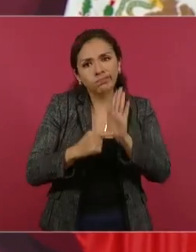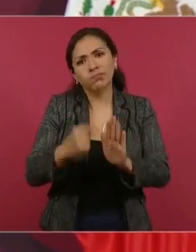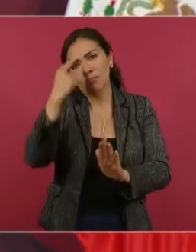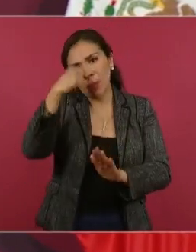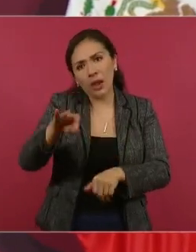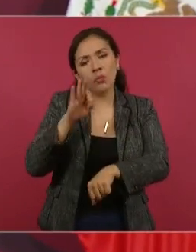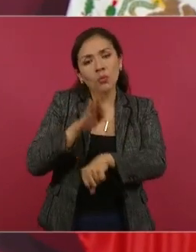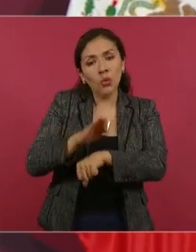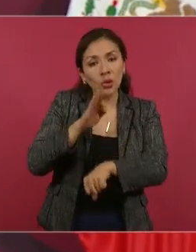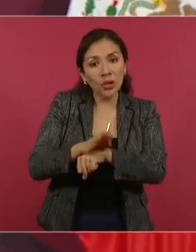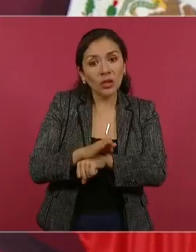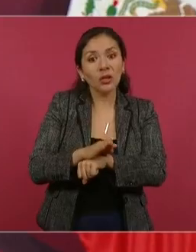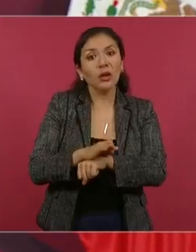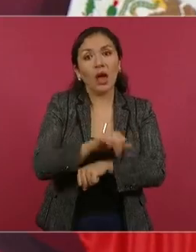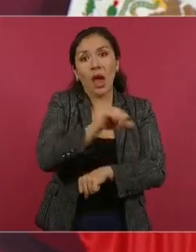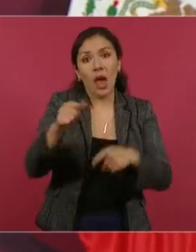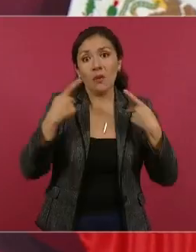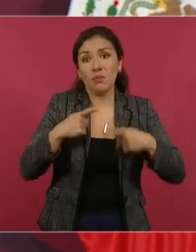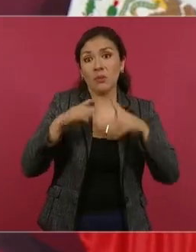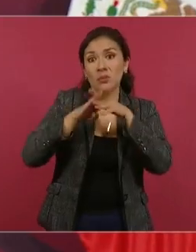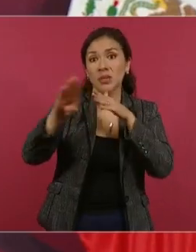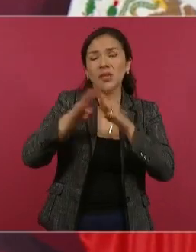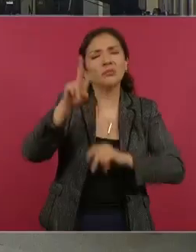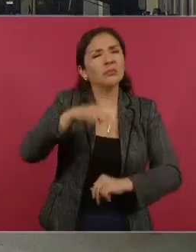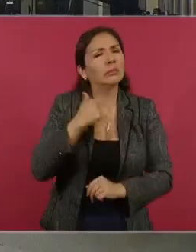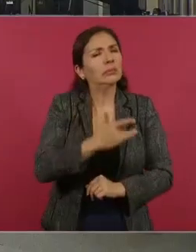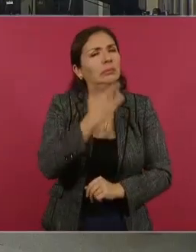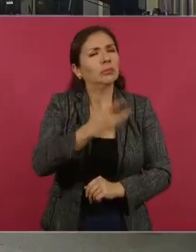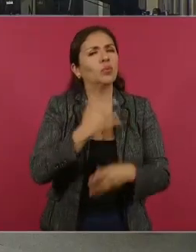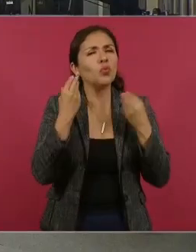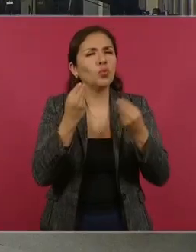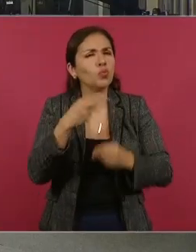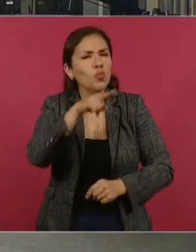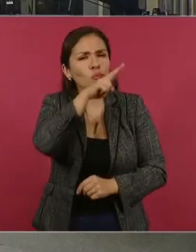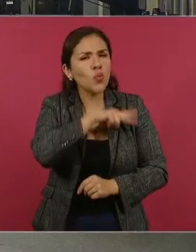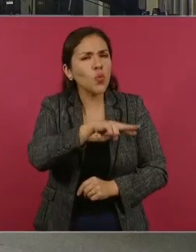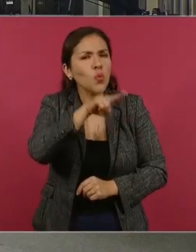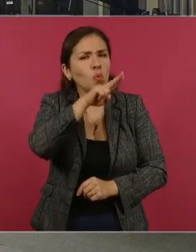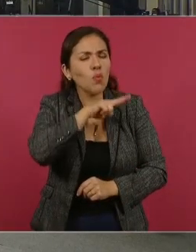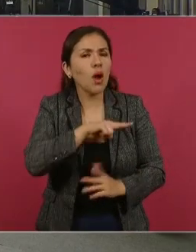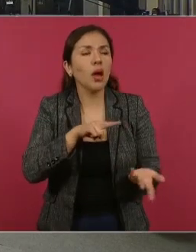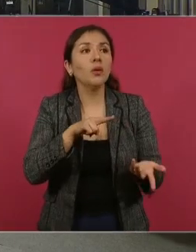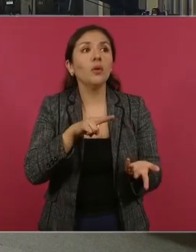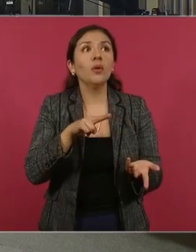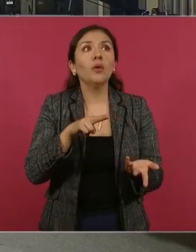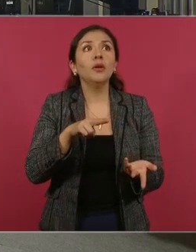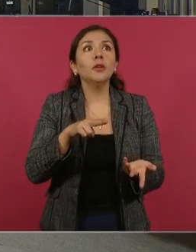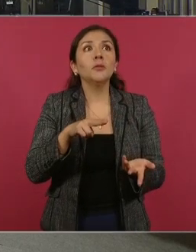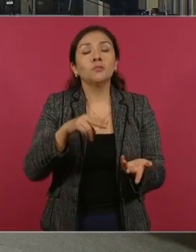protegiendo a los migrantes. Nos preocupa mucho no solo el que